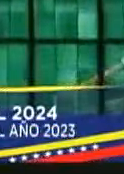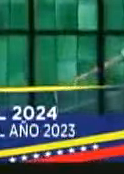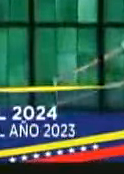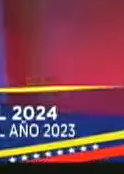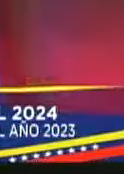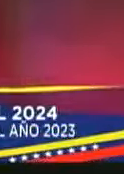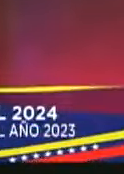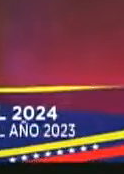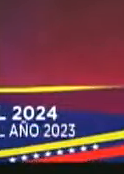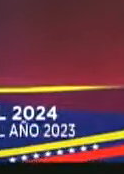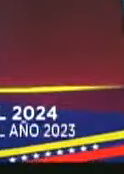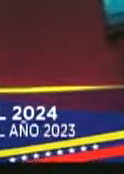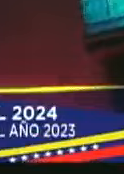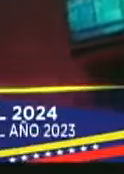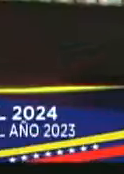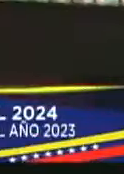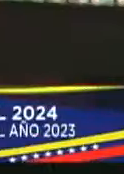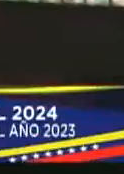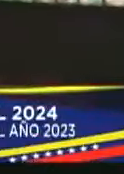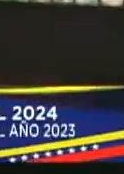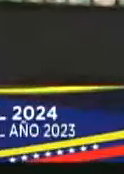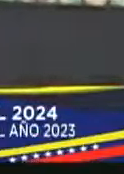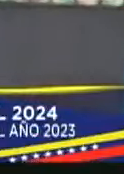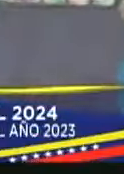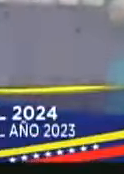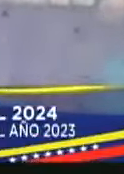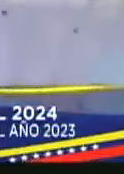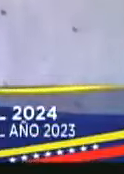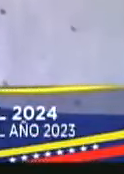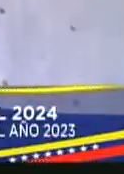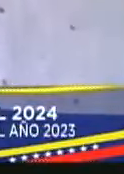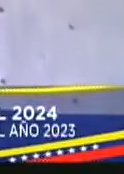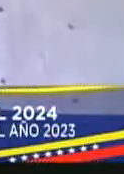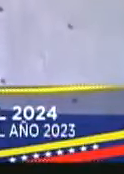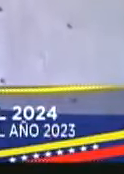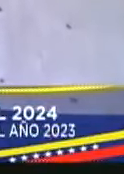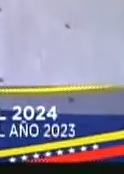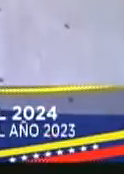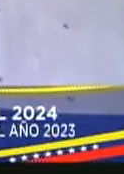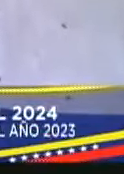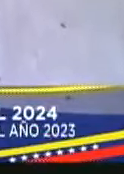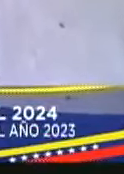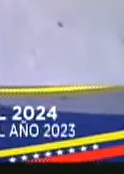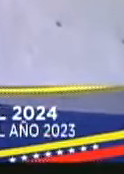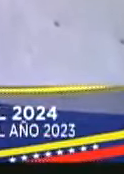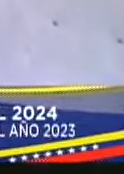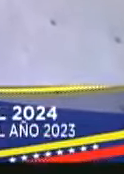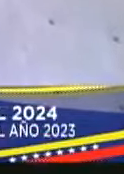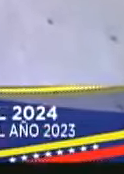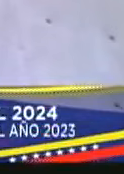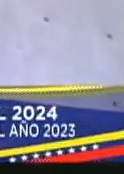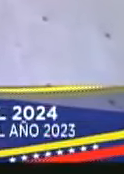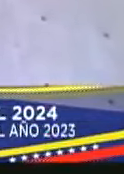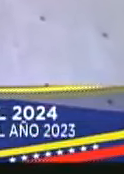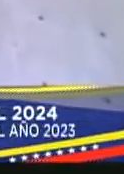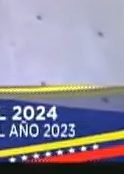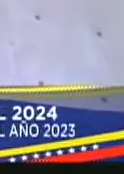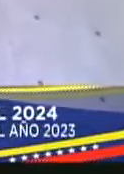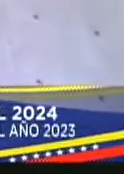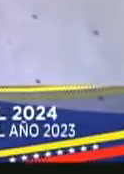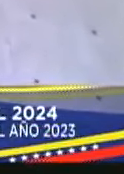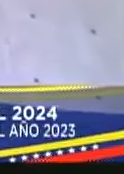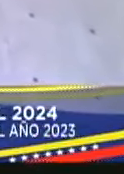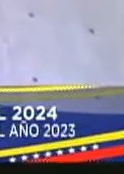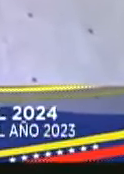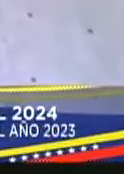primer vicepresidente del Tribunal Supremo de Justicia y presidente de la sala de casación social el magistrado Edgar Gaviria Rodríguez. Además,